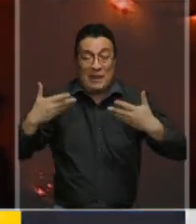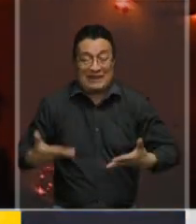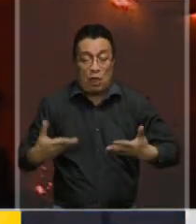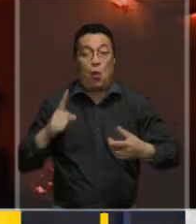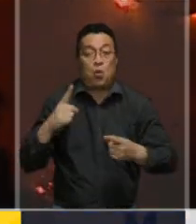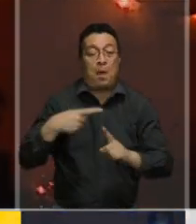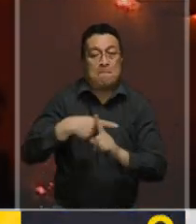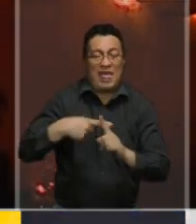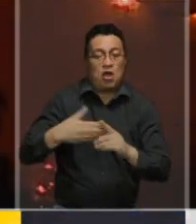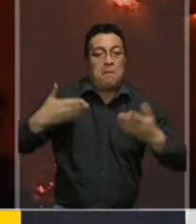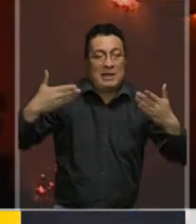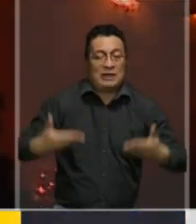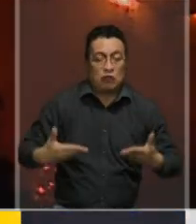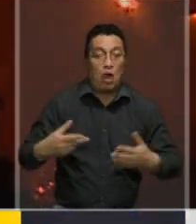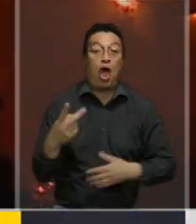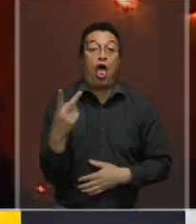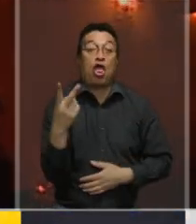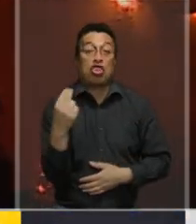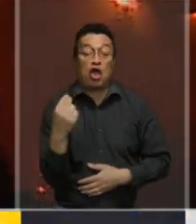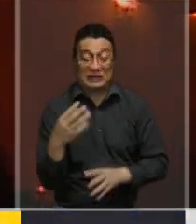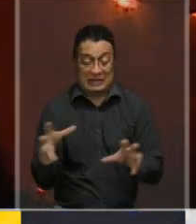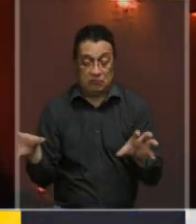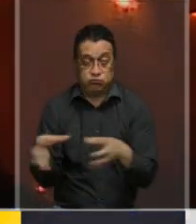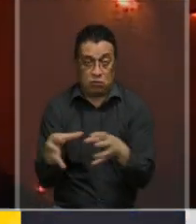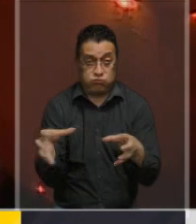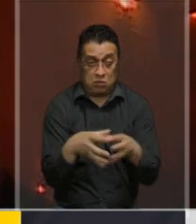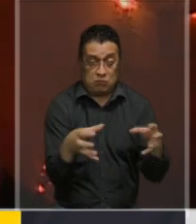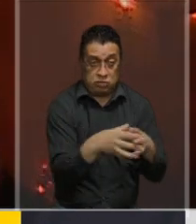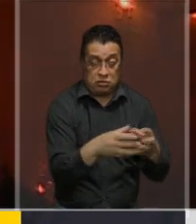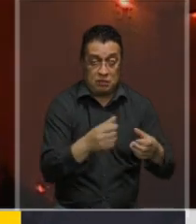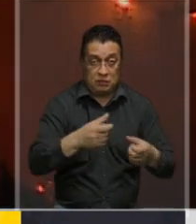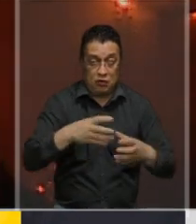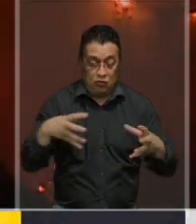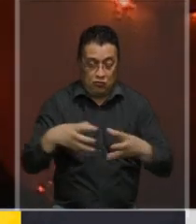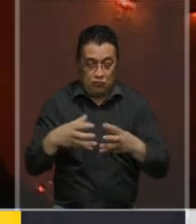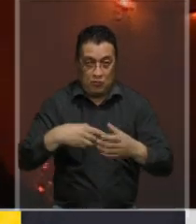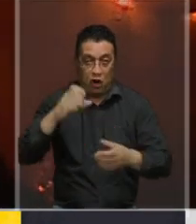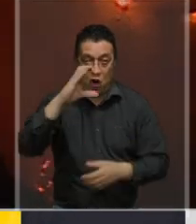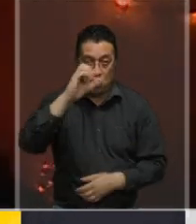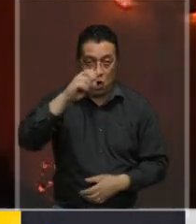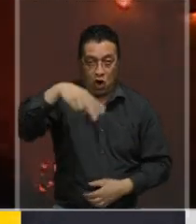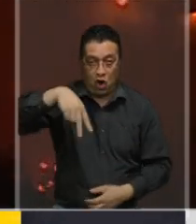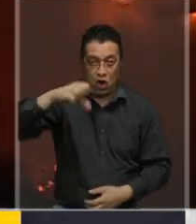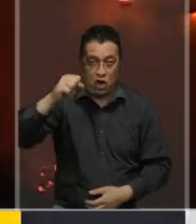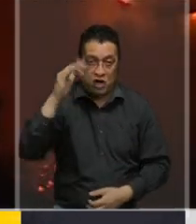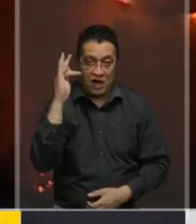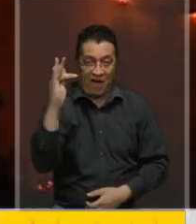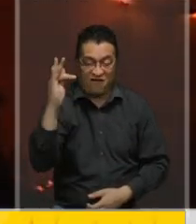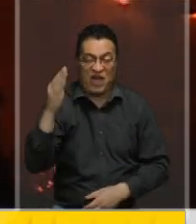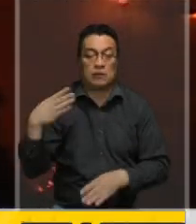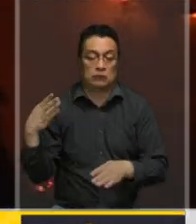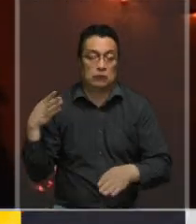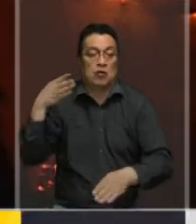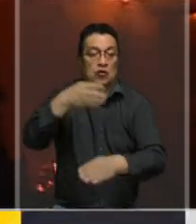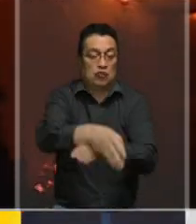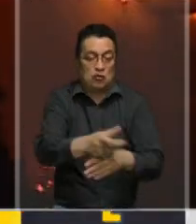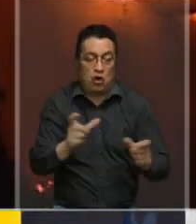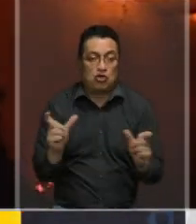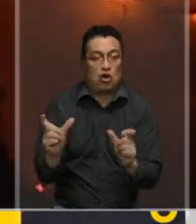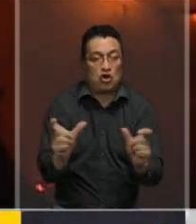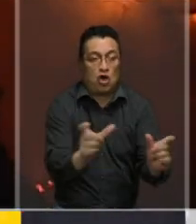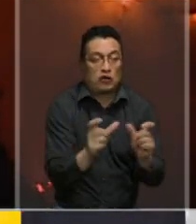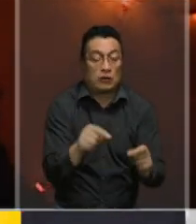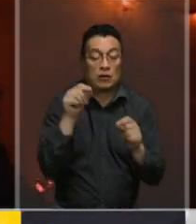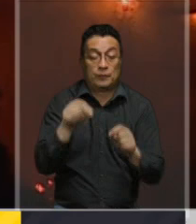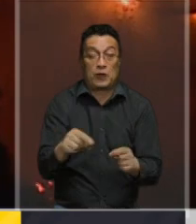semipesado, 12 brigadistas que fueron de CONAF, que fueron a controlar el incendio. De